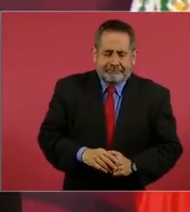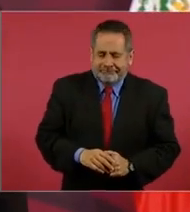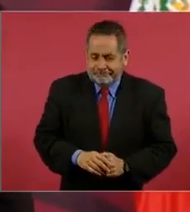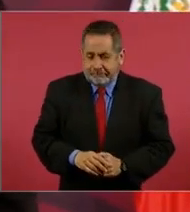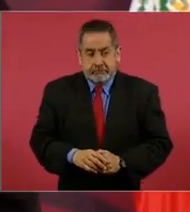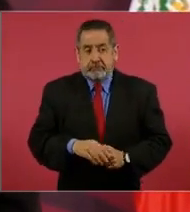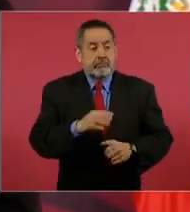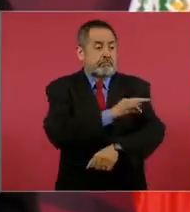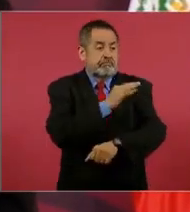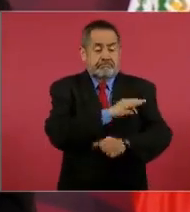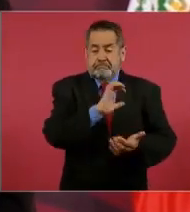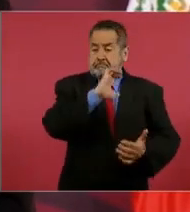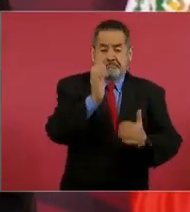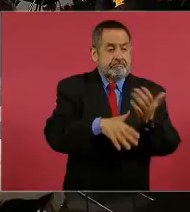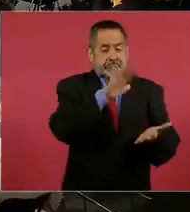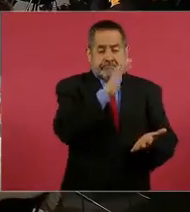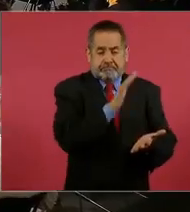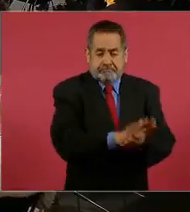se agotaron.